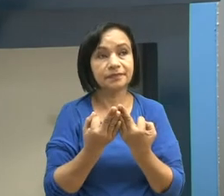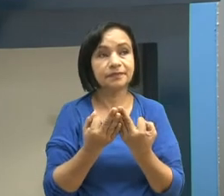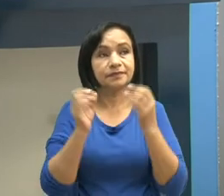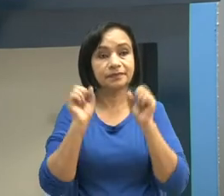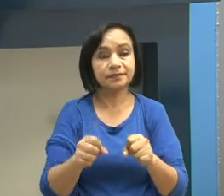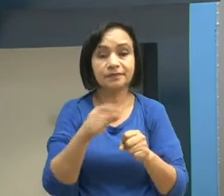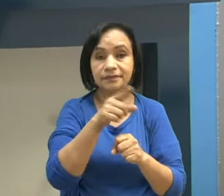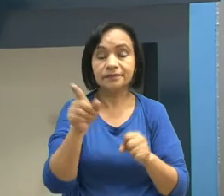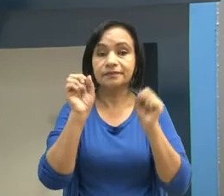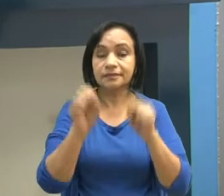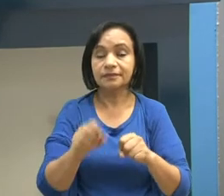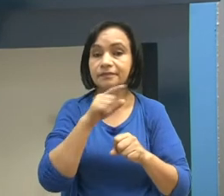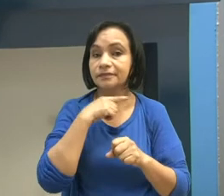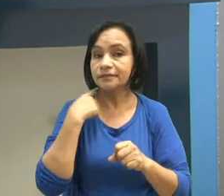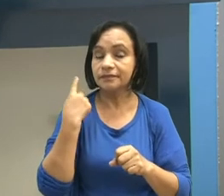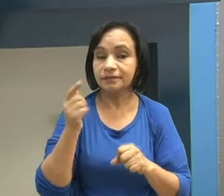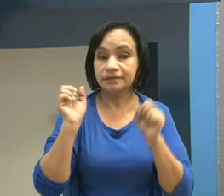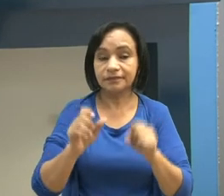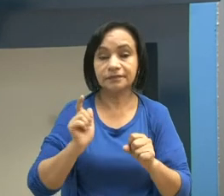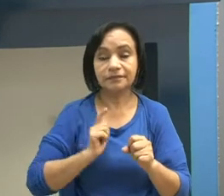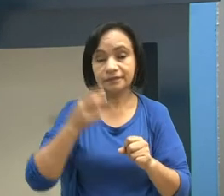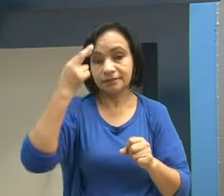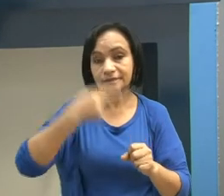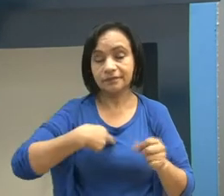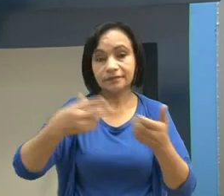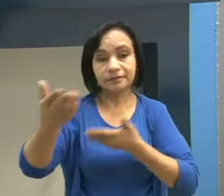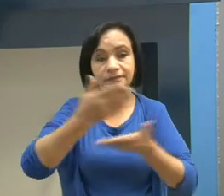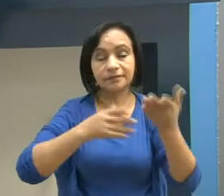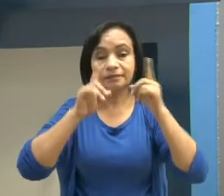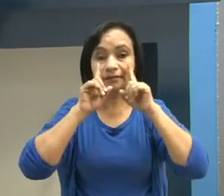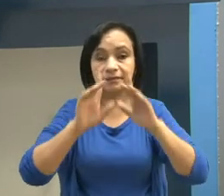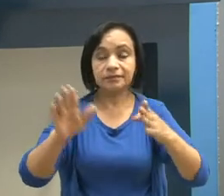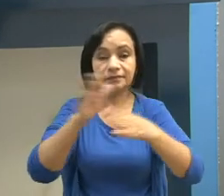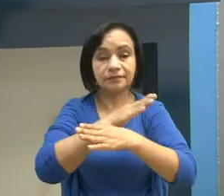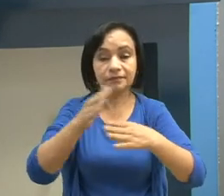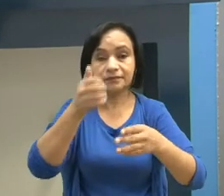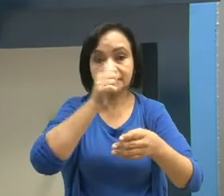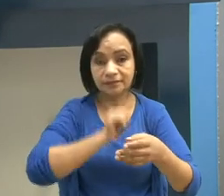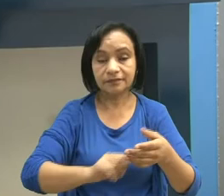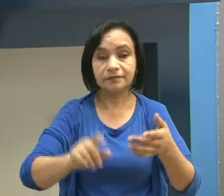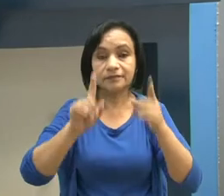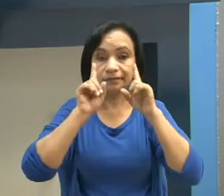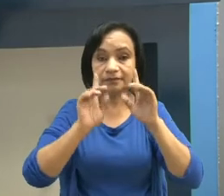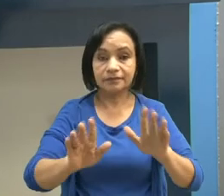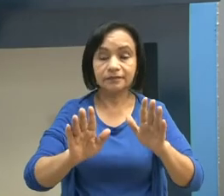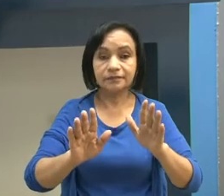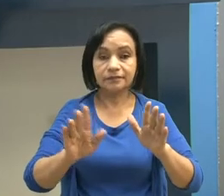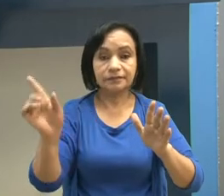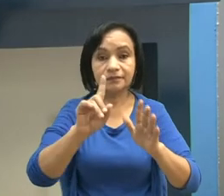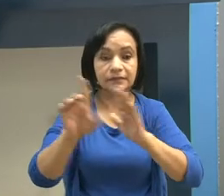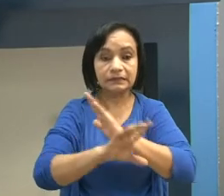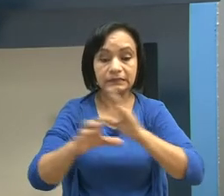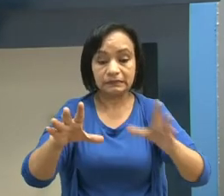que realmente nosotros podamos tener esa responsabilidad compartida, el cuidado de los sistemas, el cuidado de que nos ayuden a que no se roben